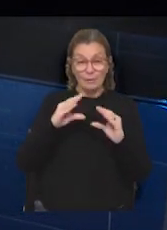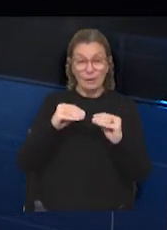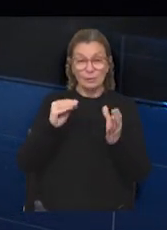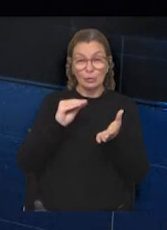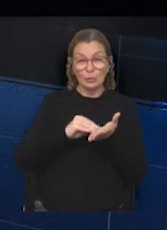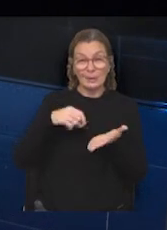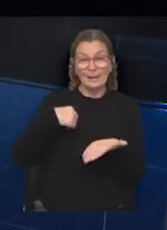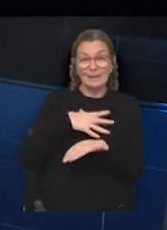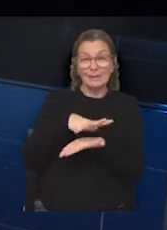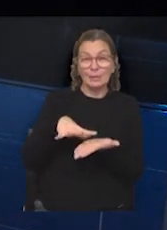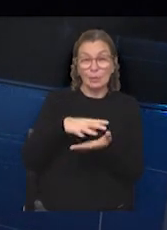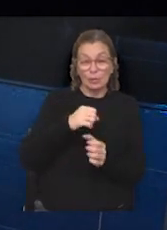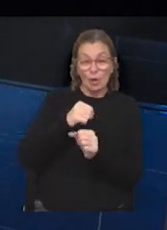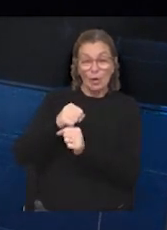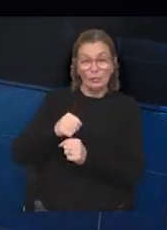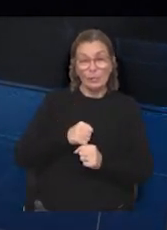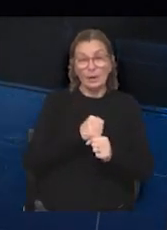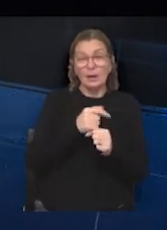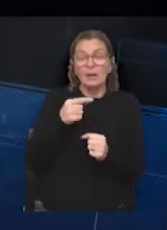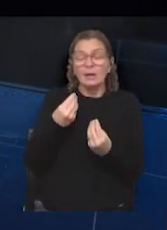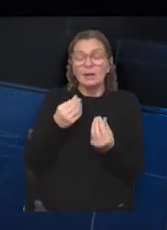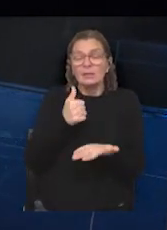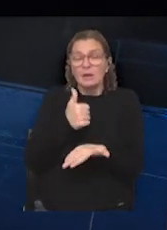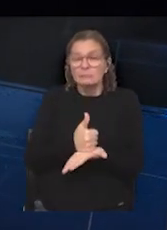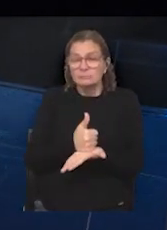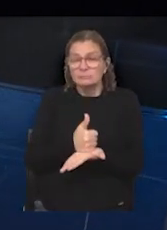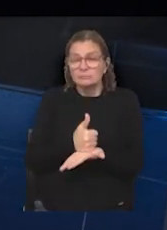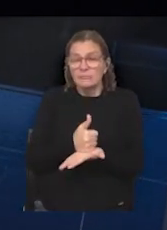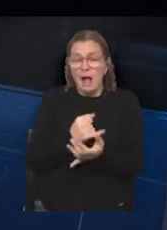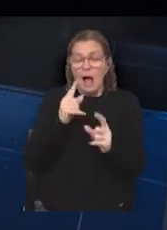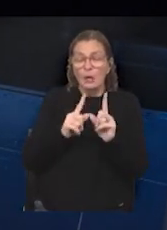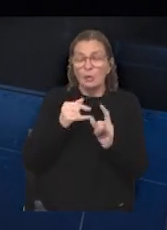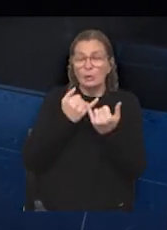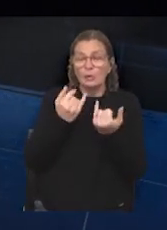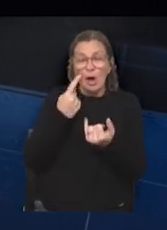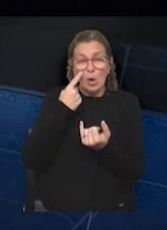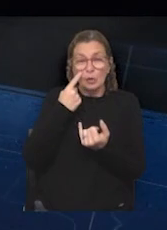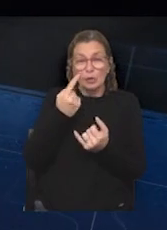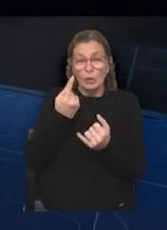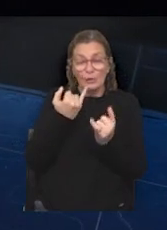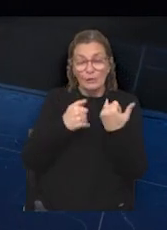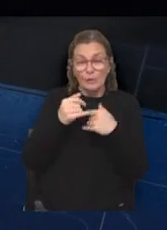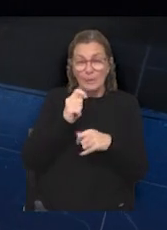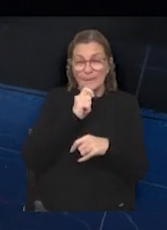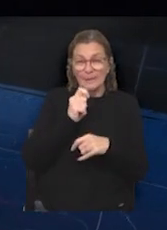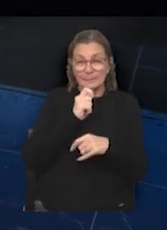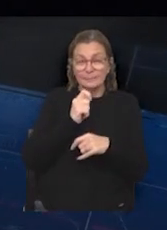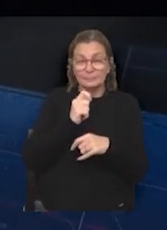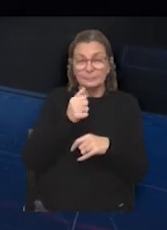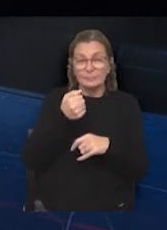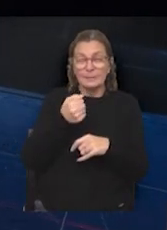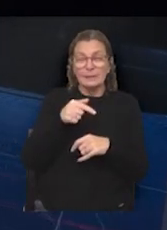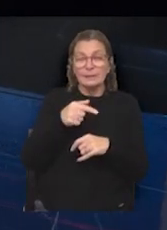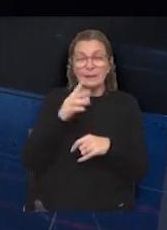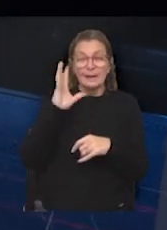situación de las soyas populares en qué están las soyas populares Hace algunos días se conoció un informe periodístico del programa así nos va